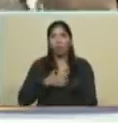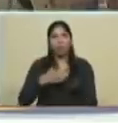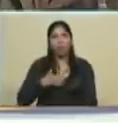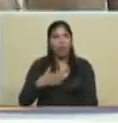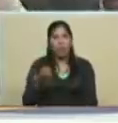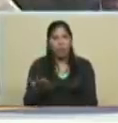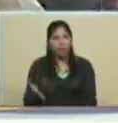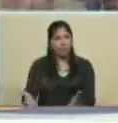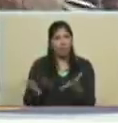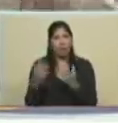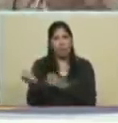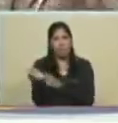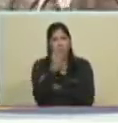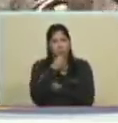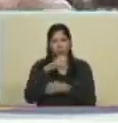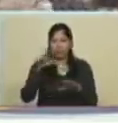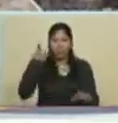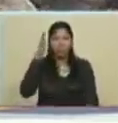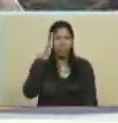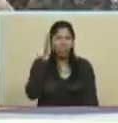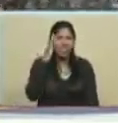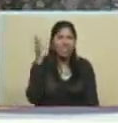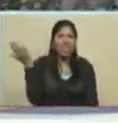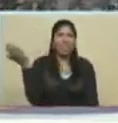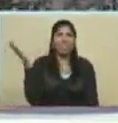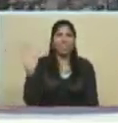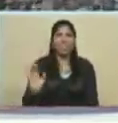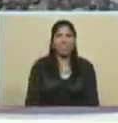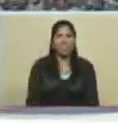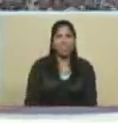elección presidencial, lo saben.